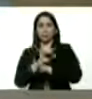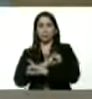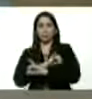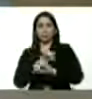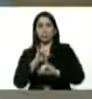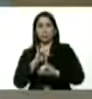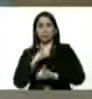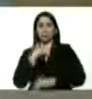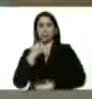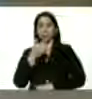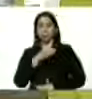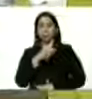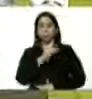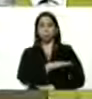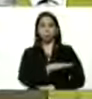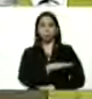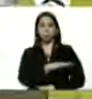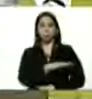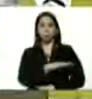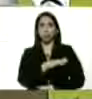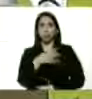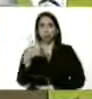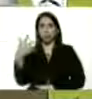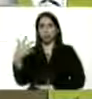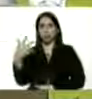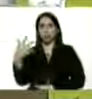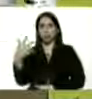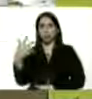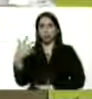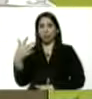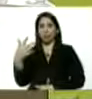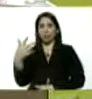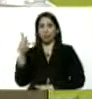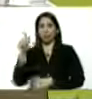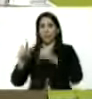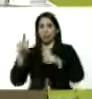costado la vida de estos dos hermanos venezolanos.